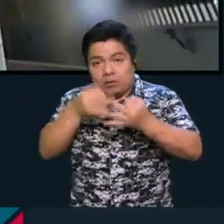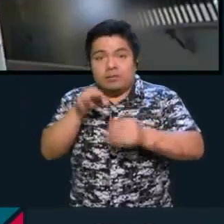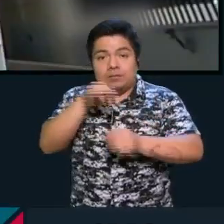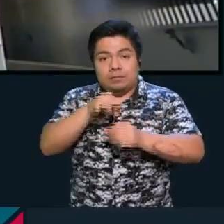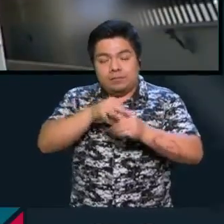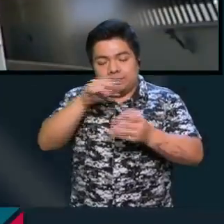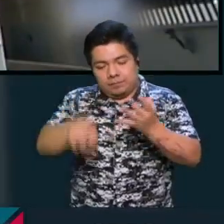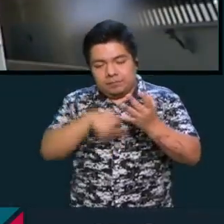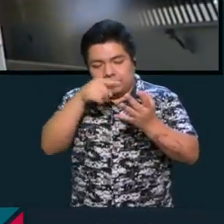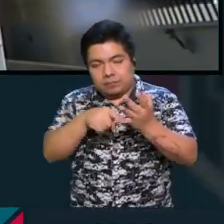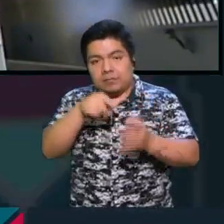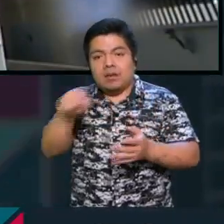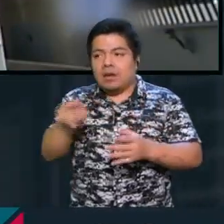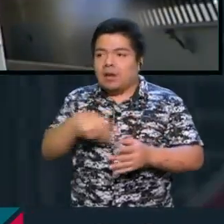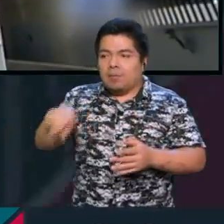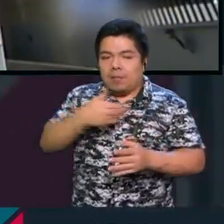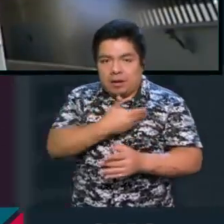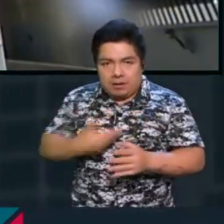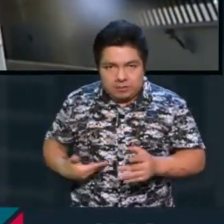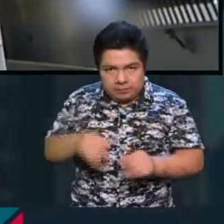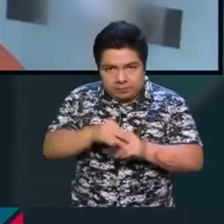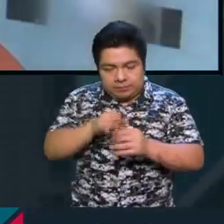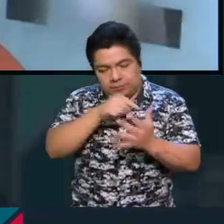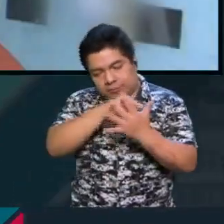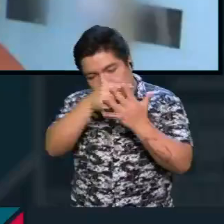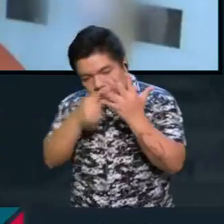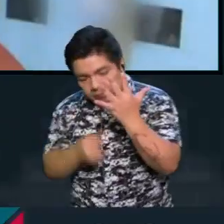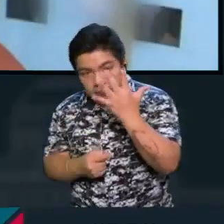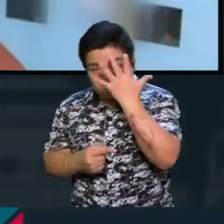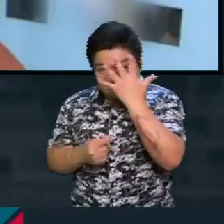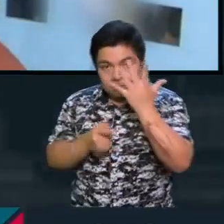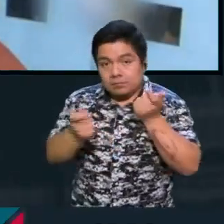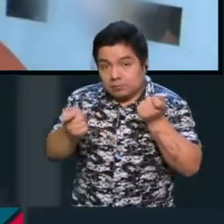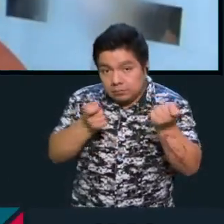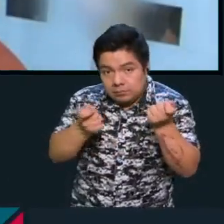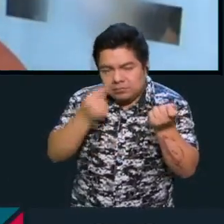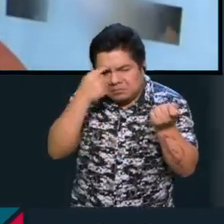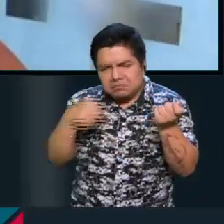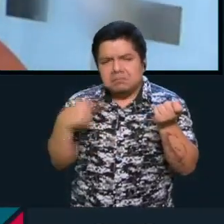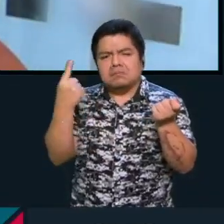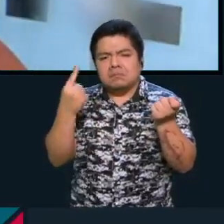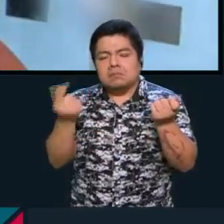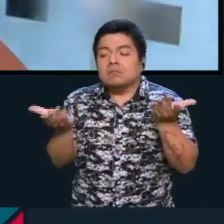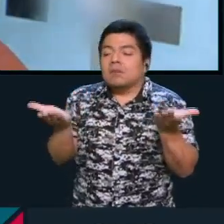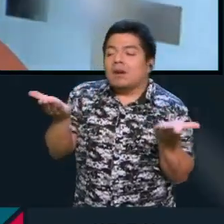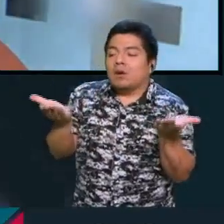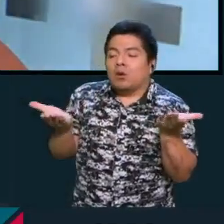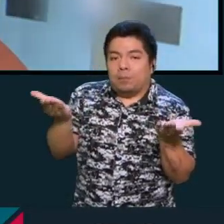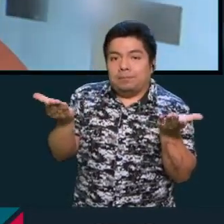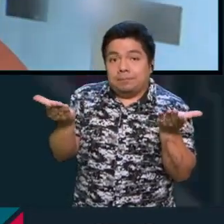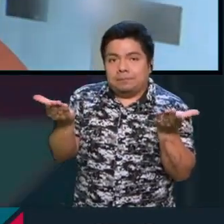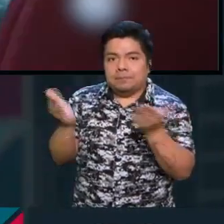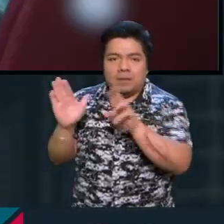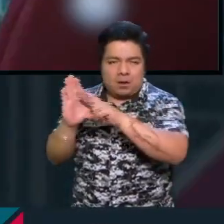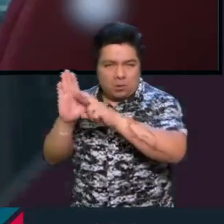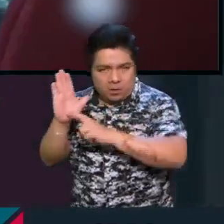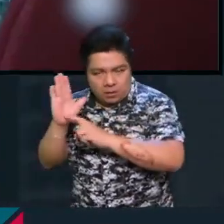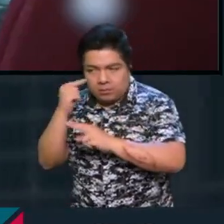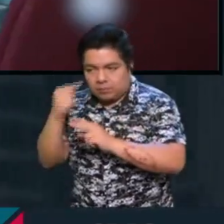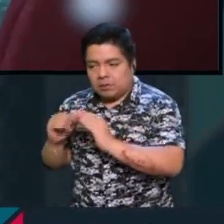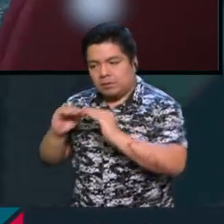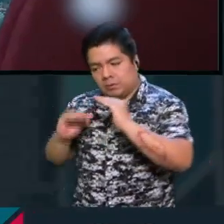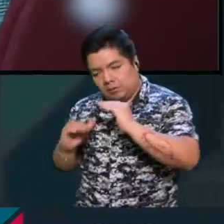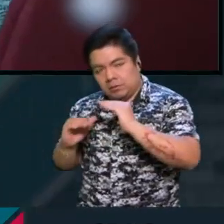el veto presidencial. Todos estos, los 5 controles, están diseñados para contrastar una norma secundaria de grado